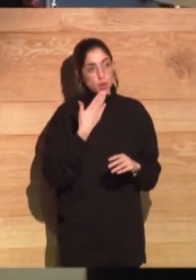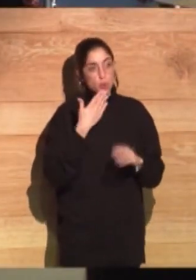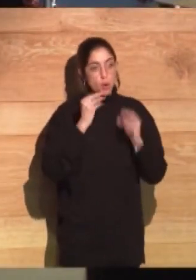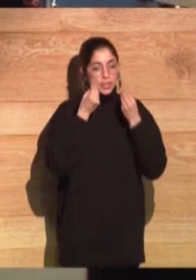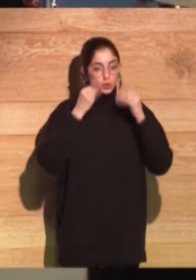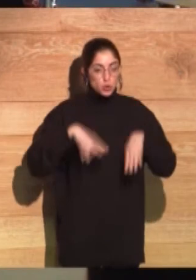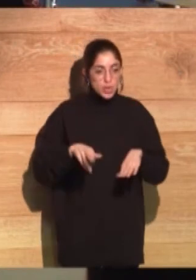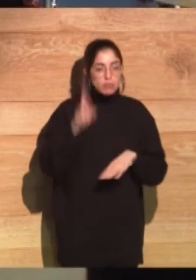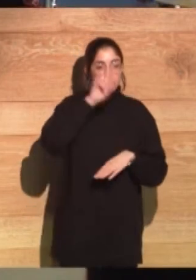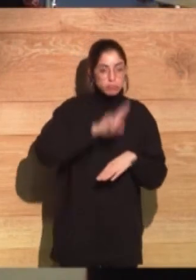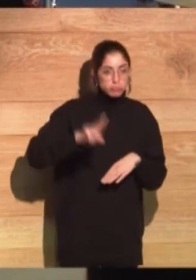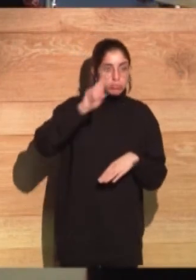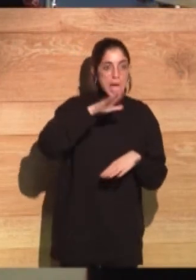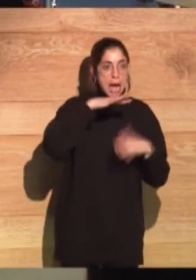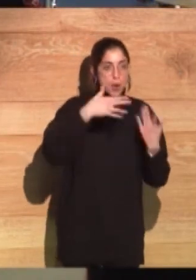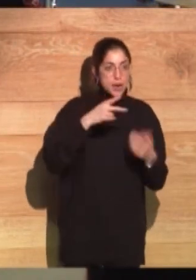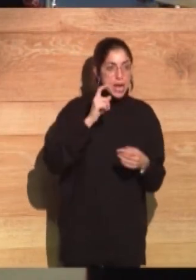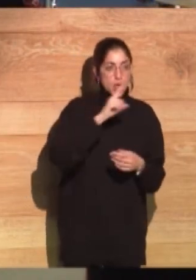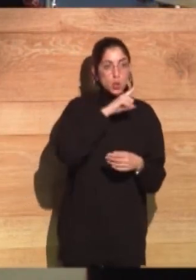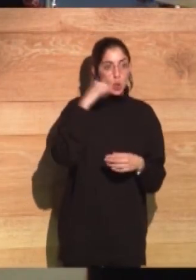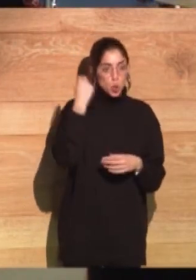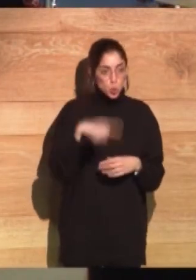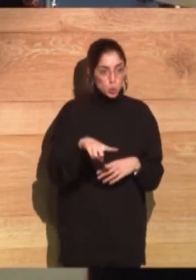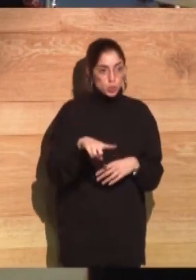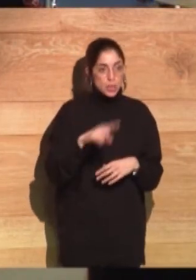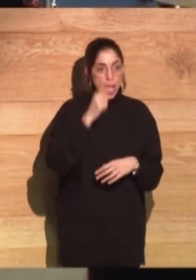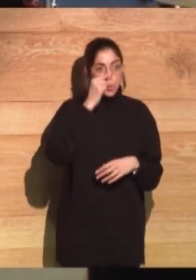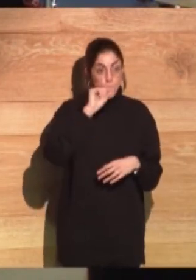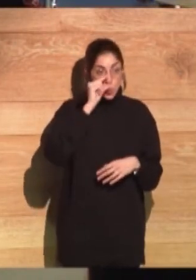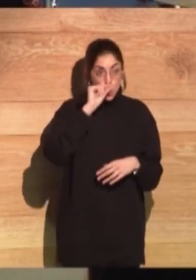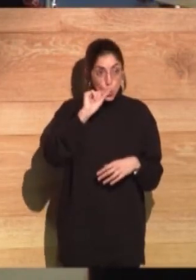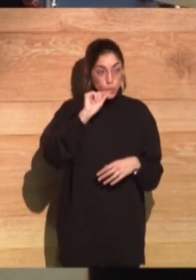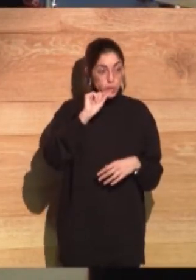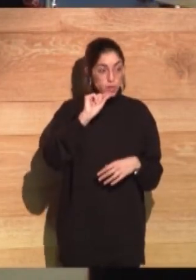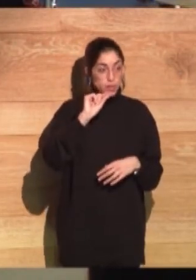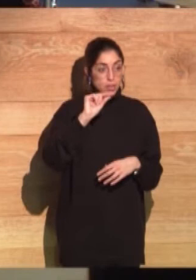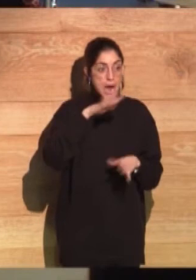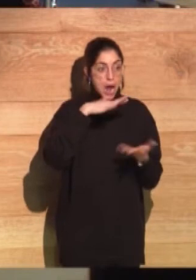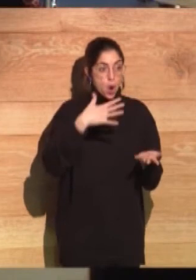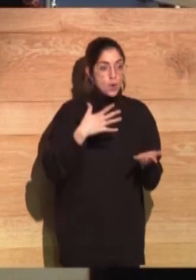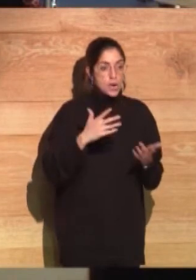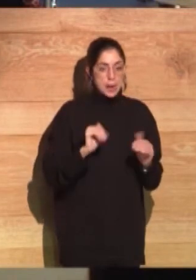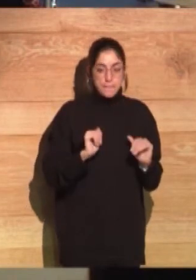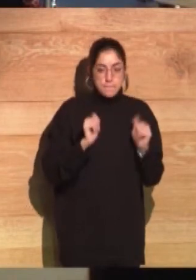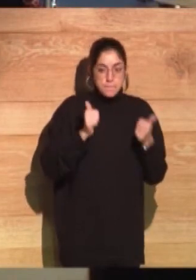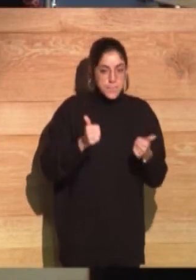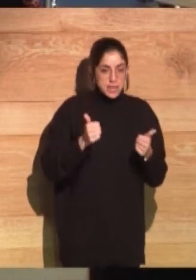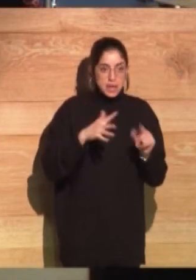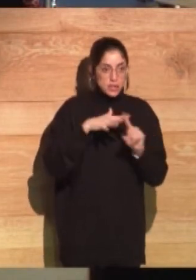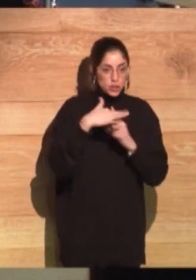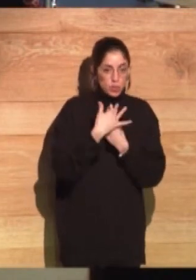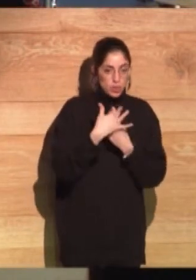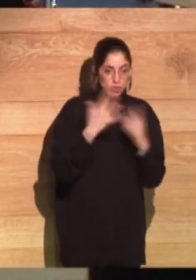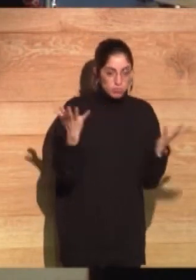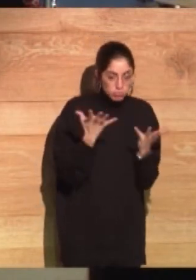Ahora mismo es Rusia, es Putin el que ha emprendido esta terrible situación, pero también